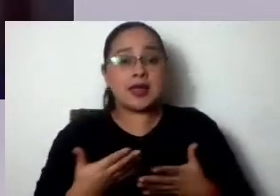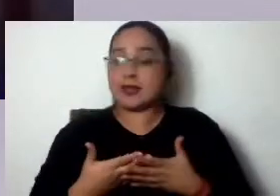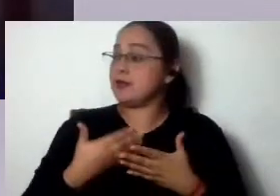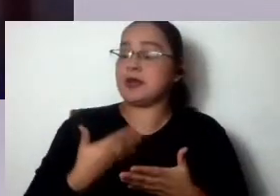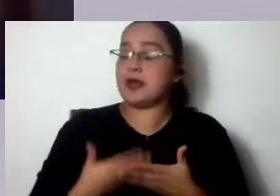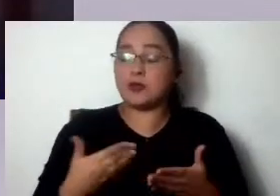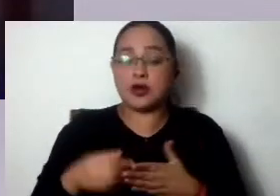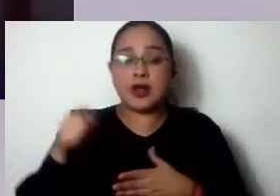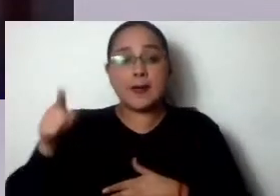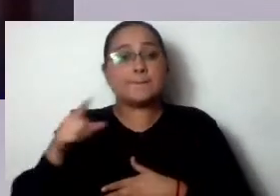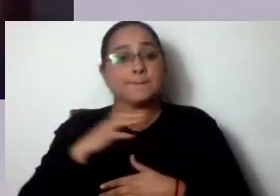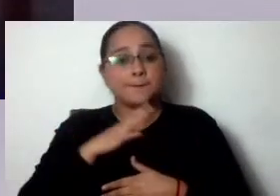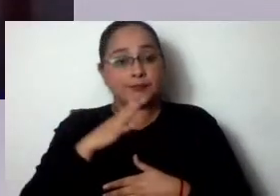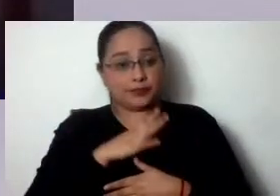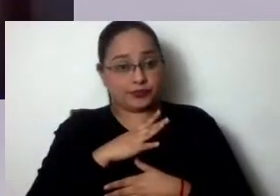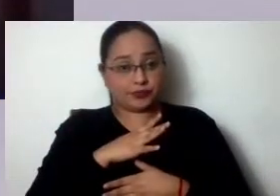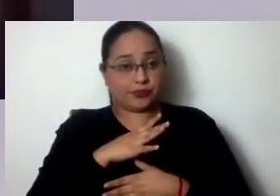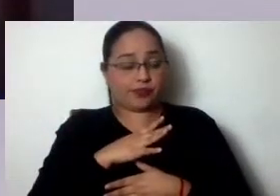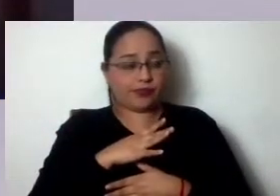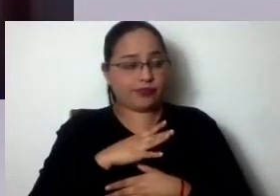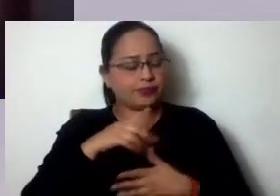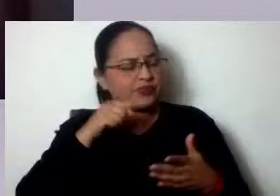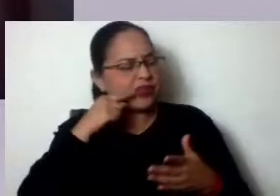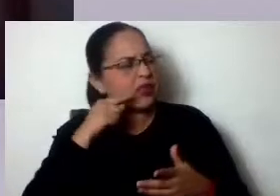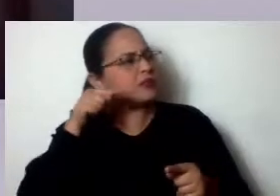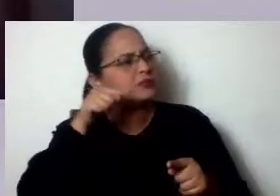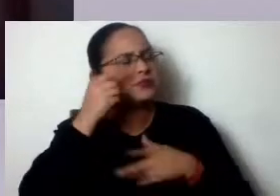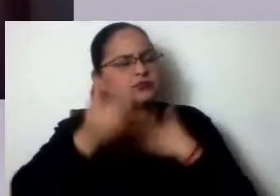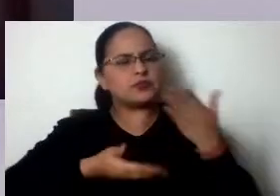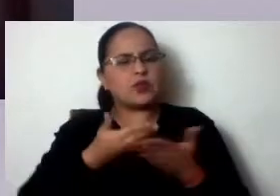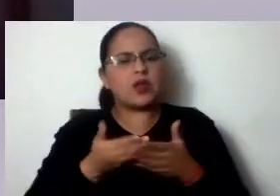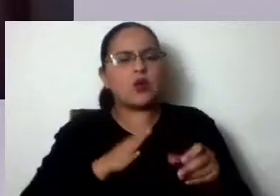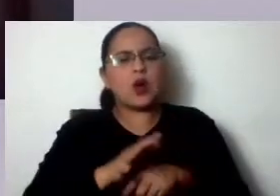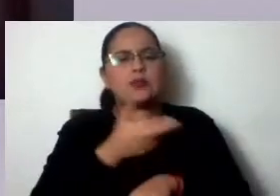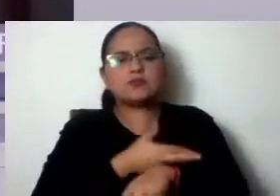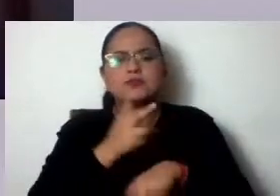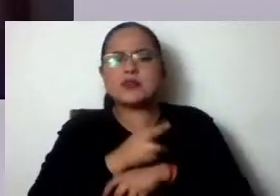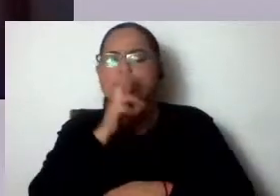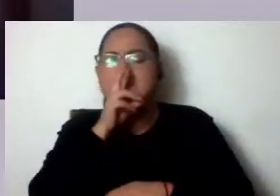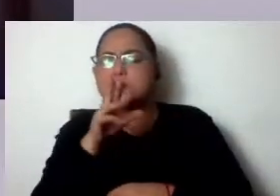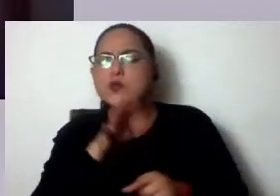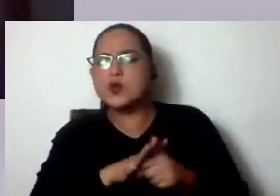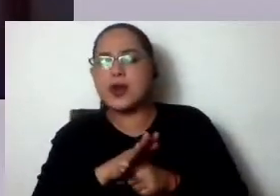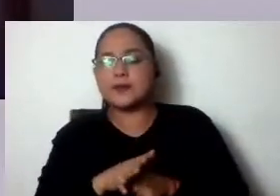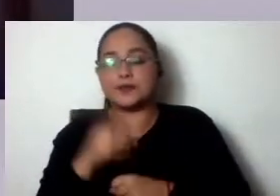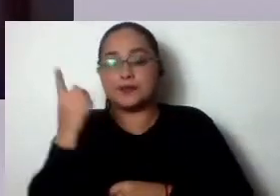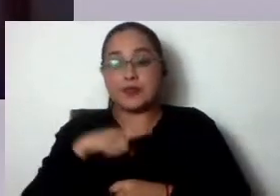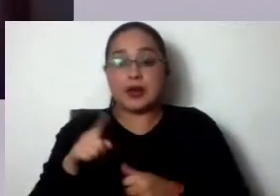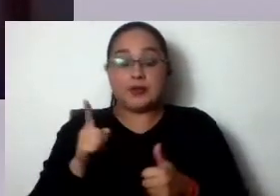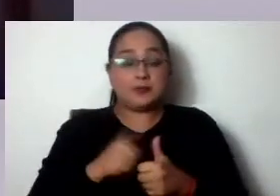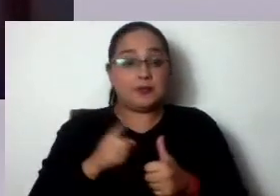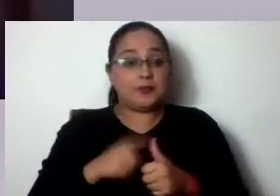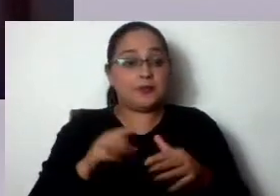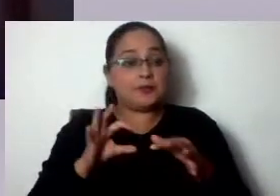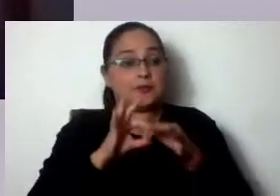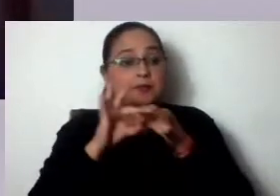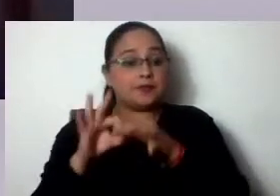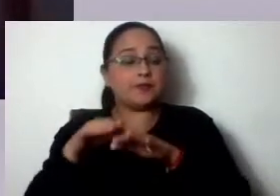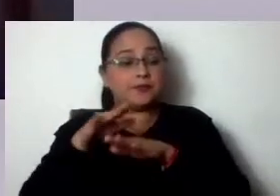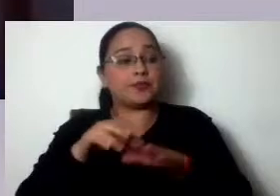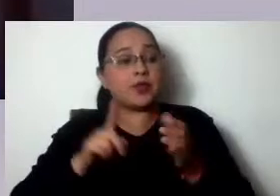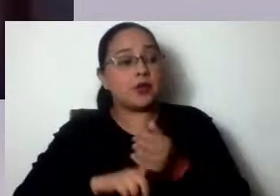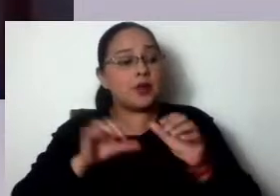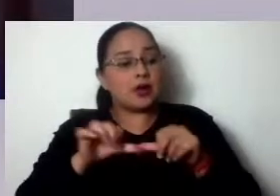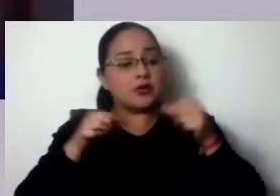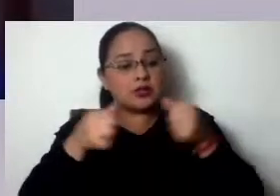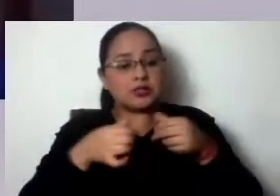la siguiente cuestión jurídica resolver para acreditar el interés legítimo de las asociaciones civiles